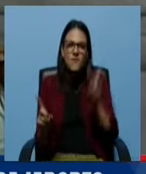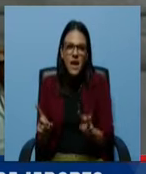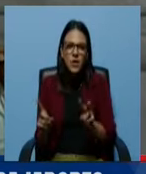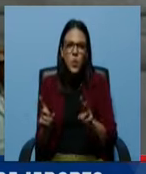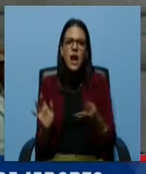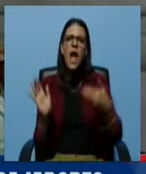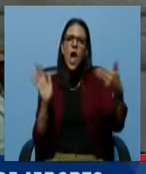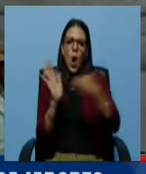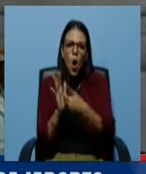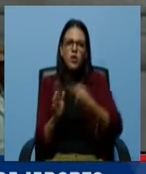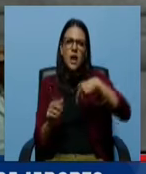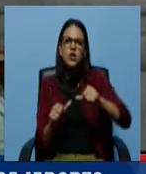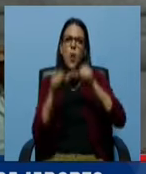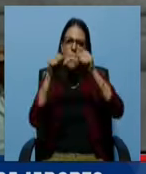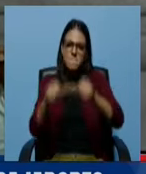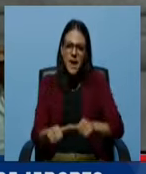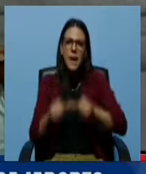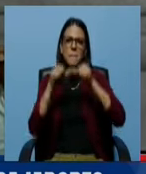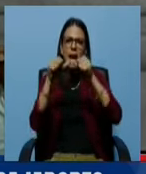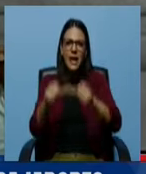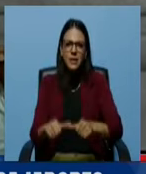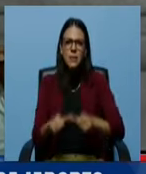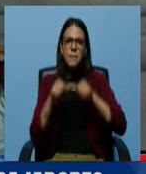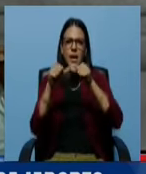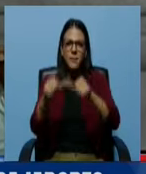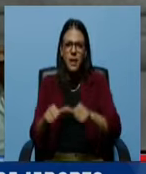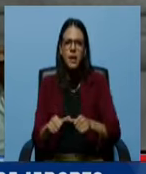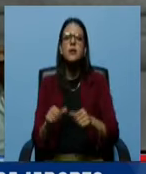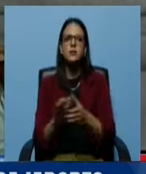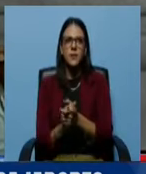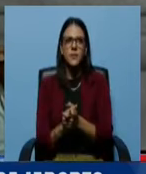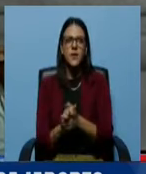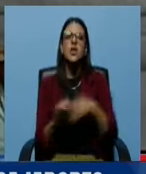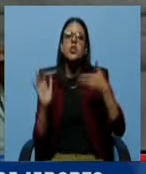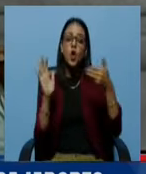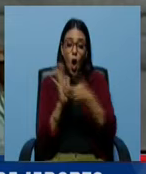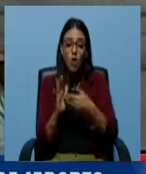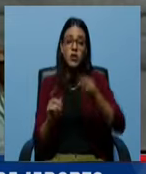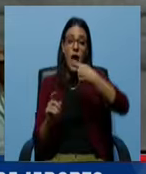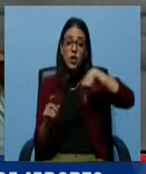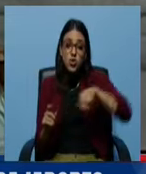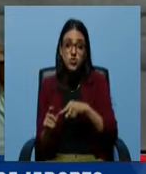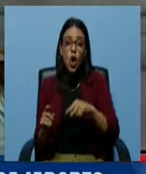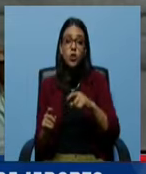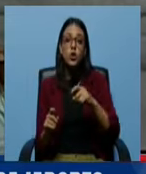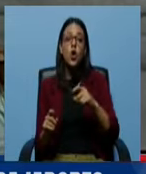amenaza permanente que hay contra la revolución bolivariana, son realidades.